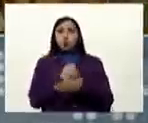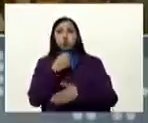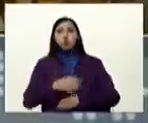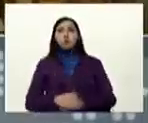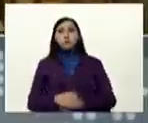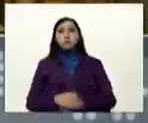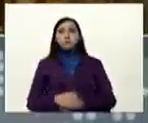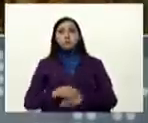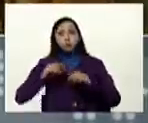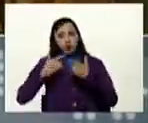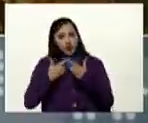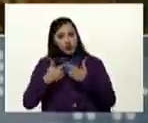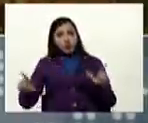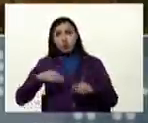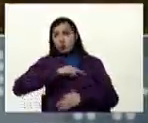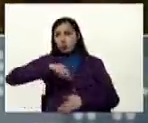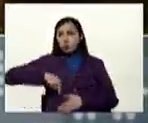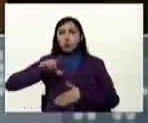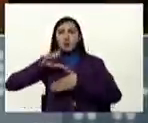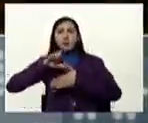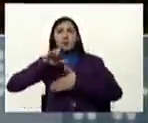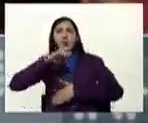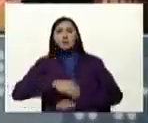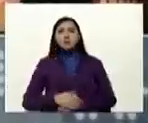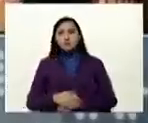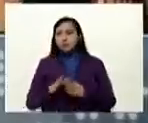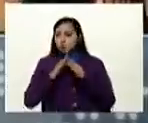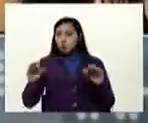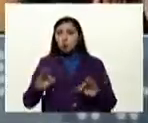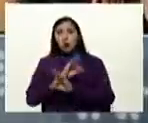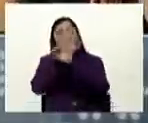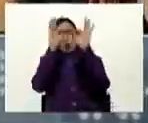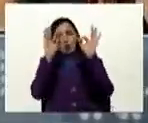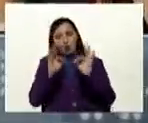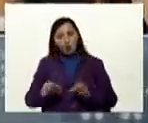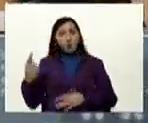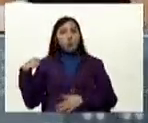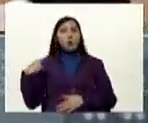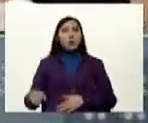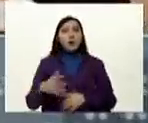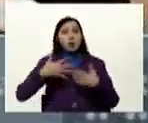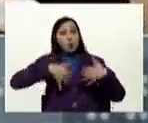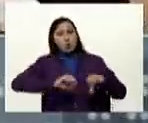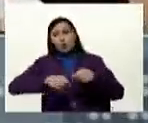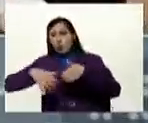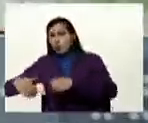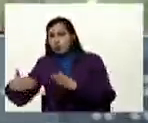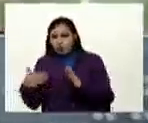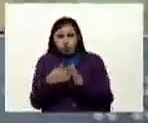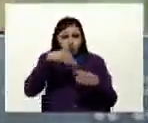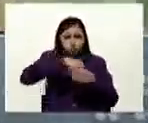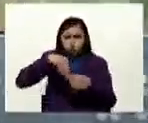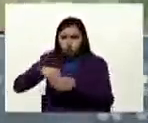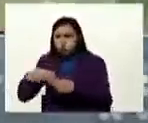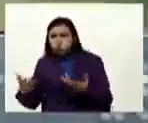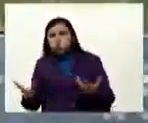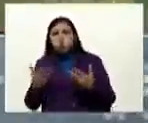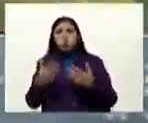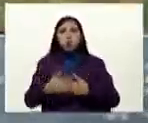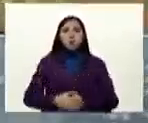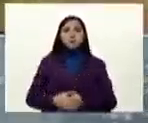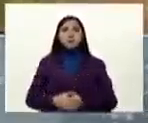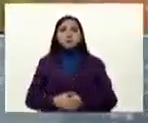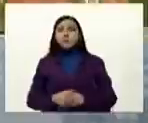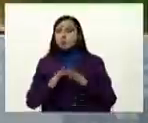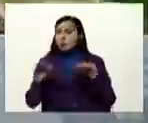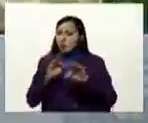la emancipación de nuestra América, de todas las formas de imperialismo, de colonialismo, de todos los